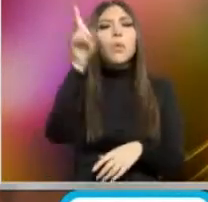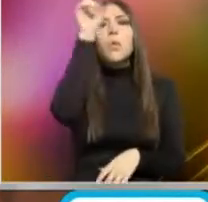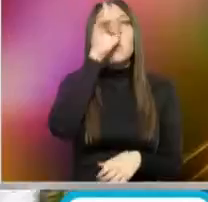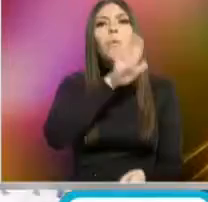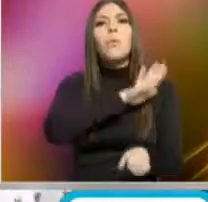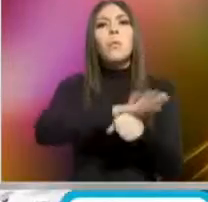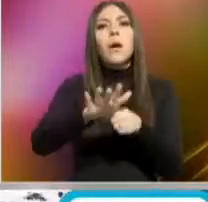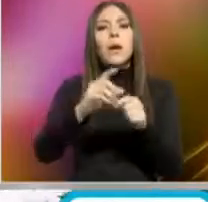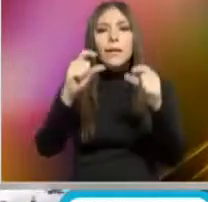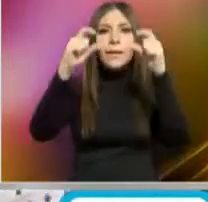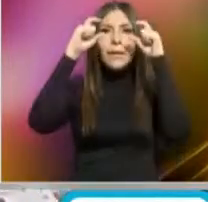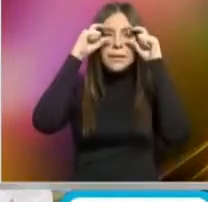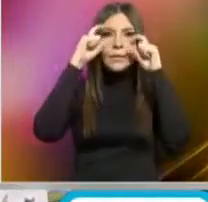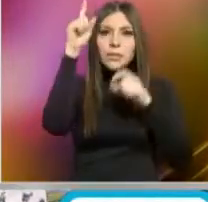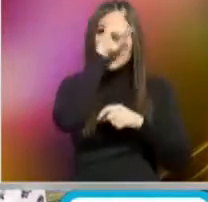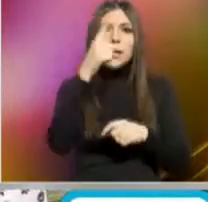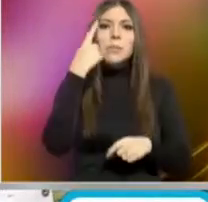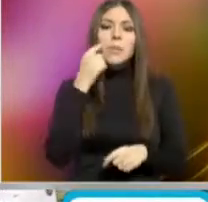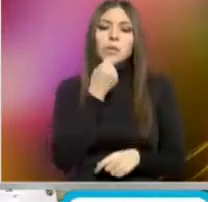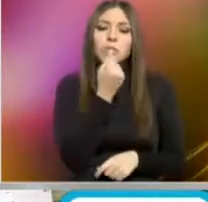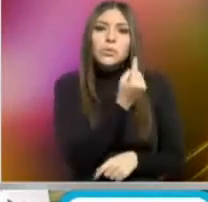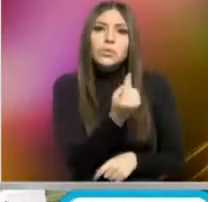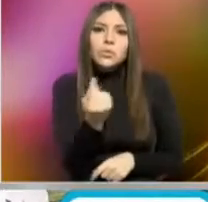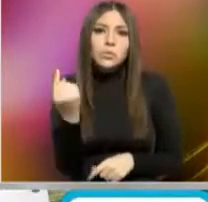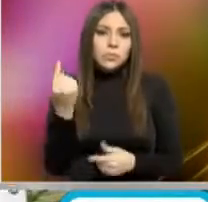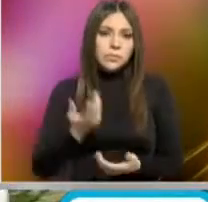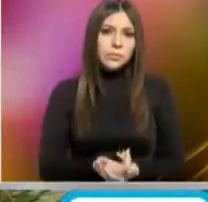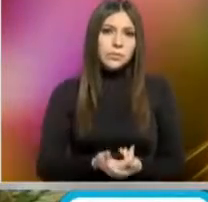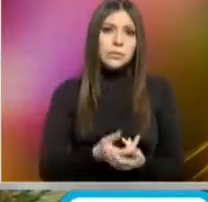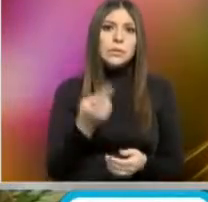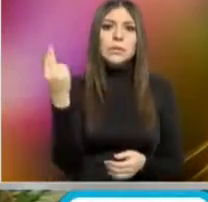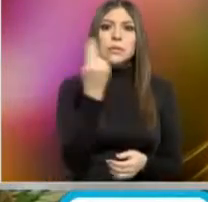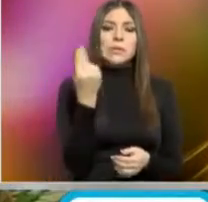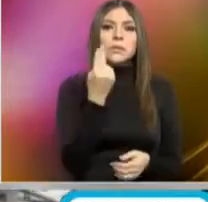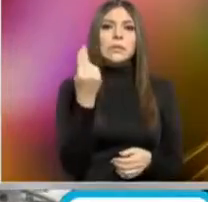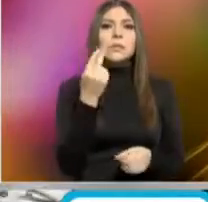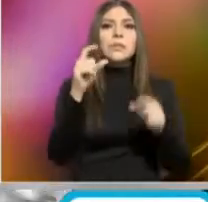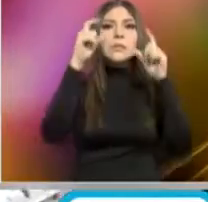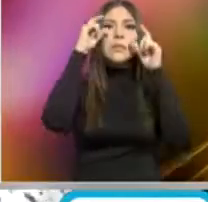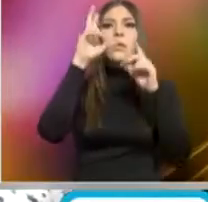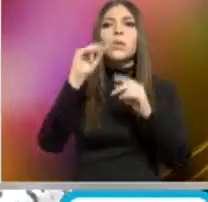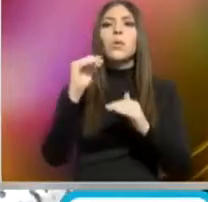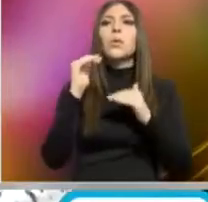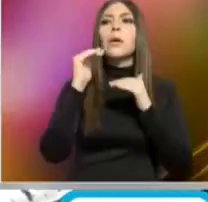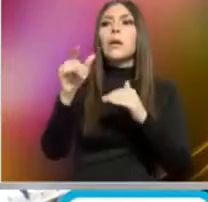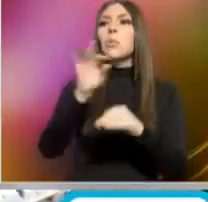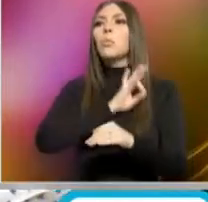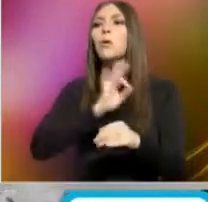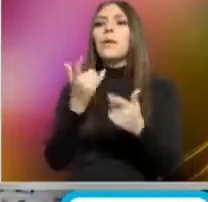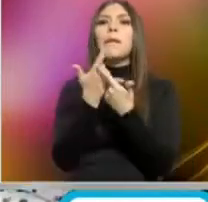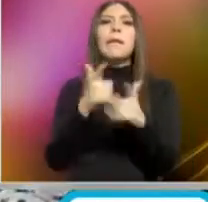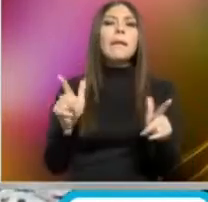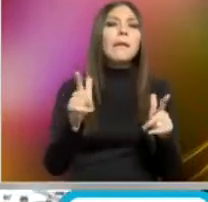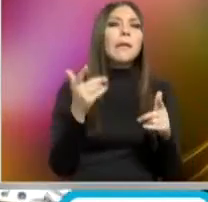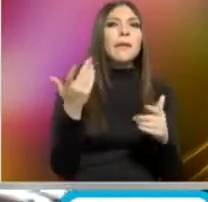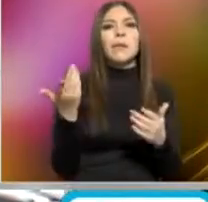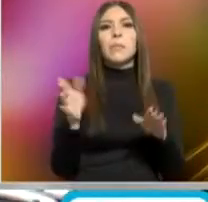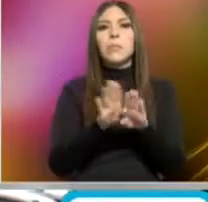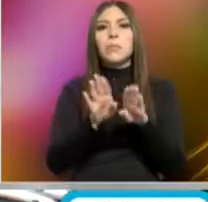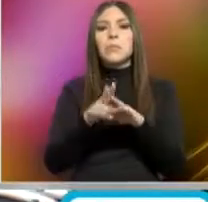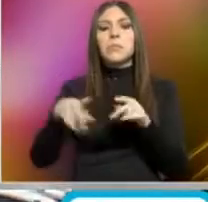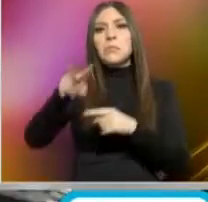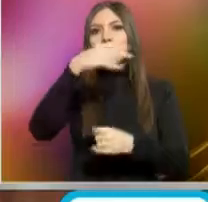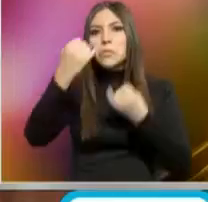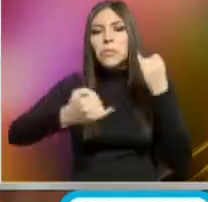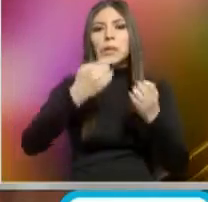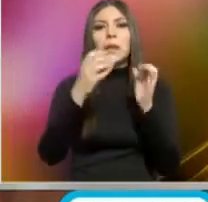para los niños pequeños? Porque pues también necesitan algo que no los limite, ¿no? Claro. Como estos lentes que